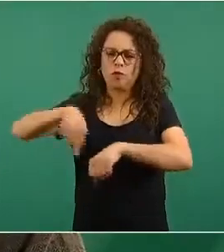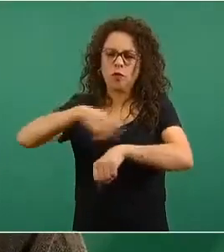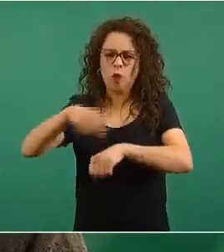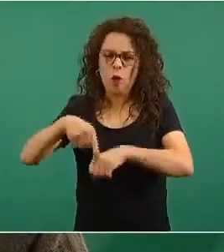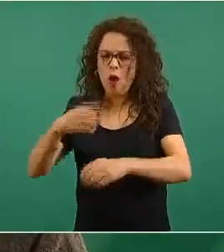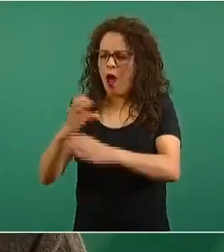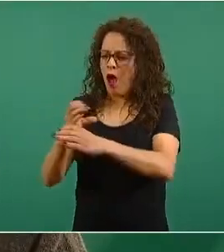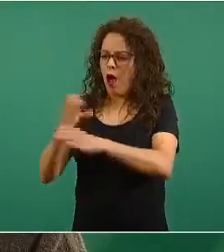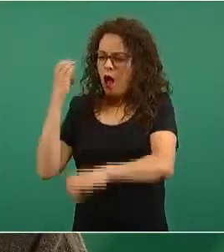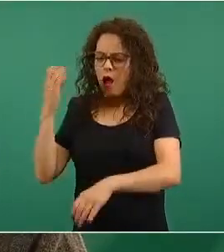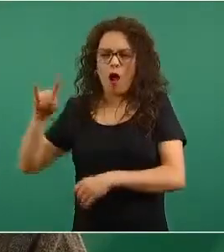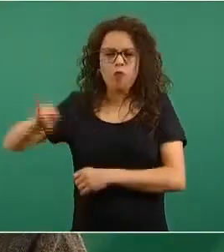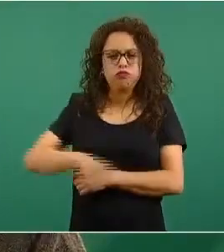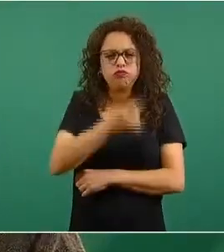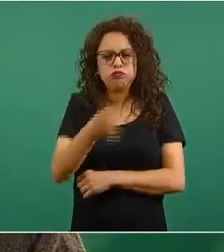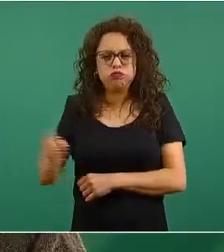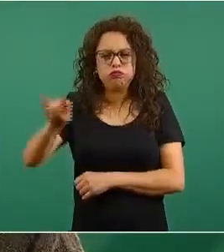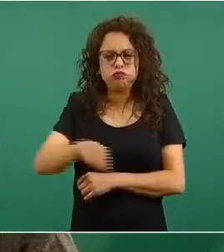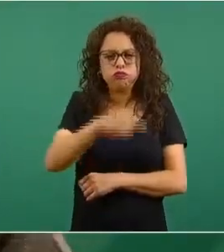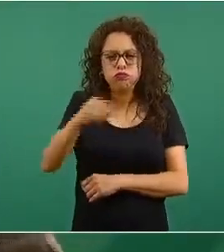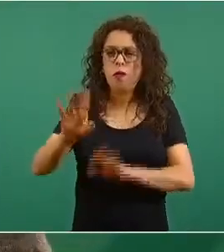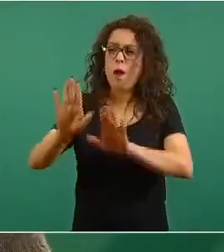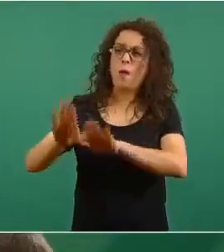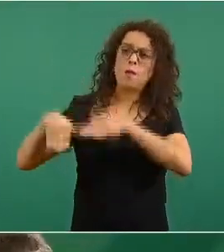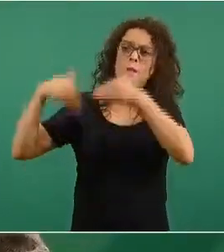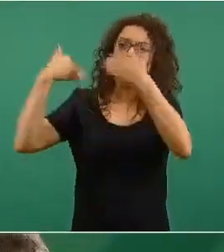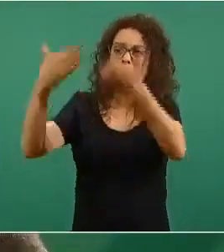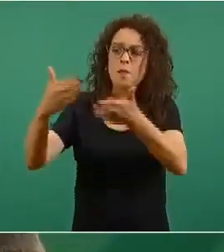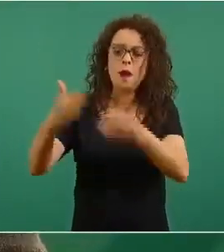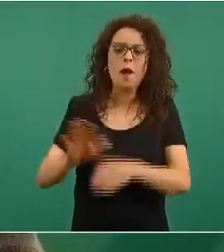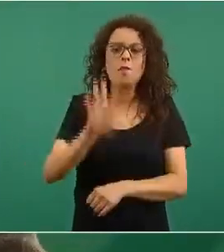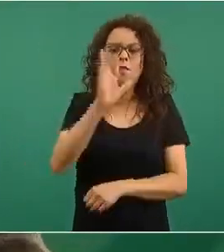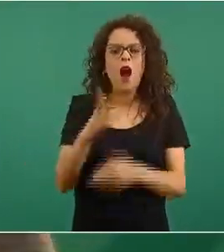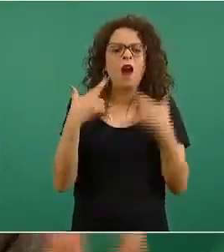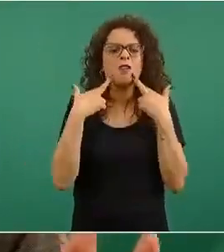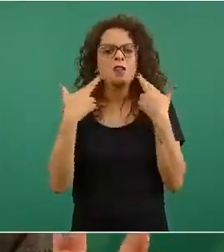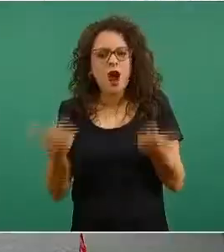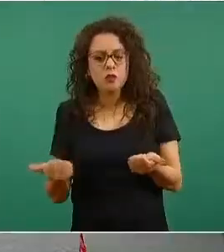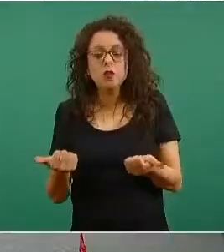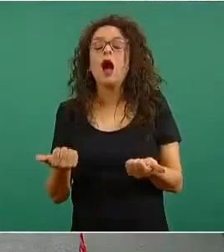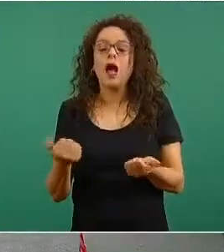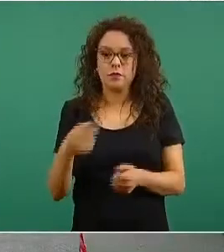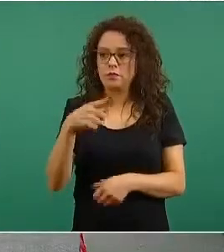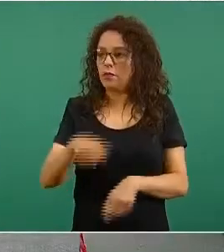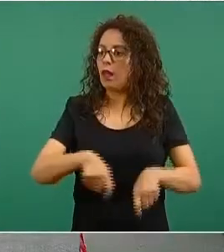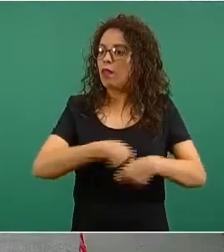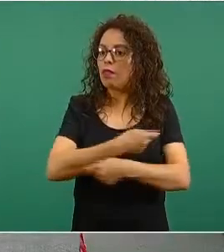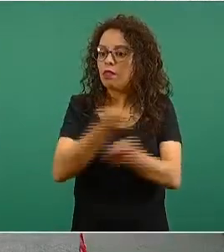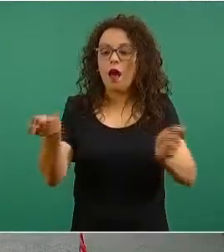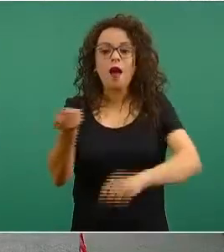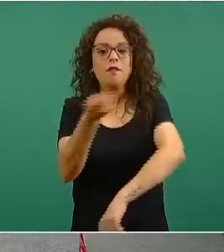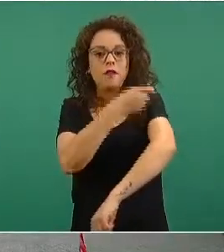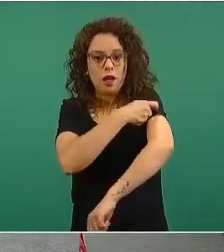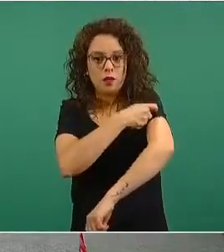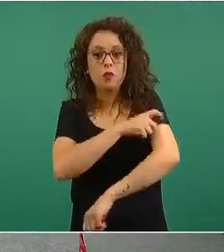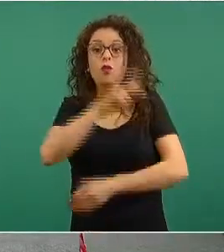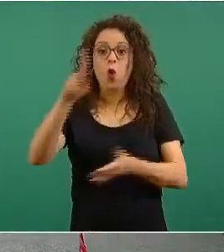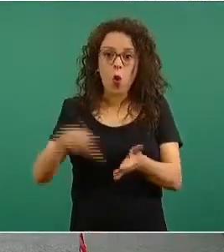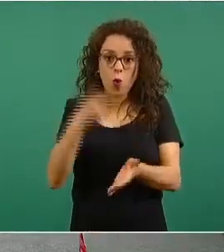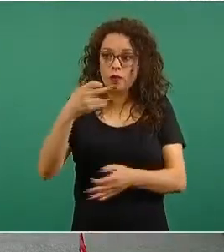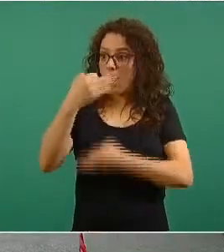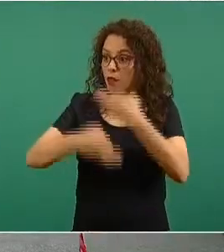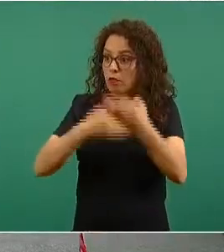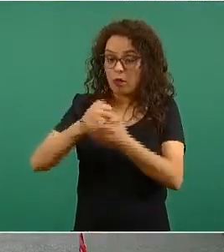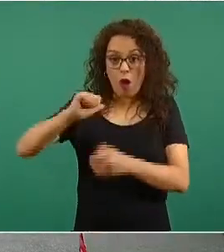terracería hasta que llega a una pequeña ranchería, se baja, vacuna a los que tienen que vacunar, empaca todo y se va.